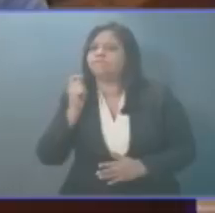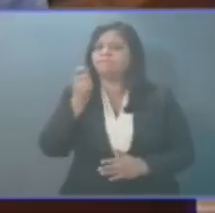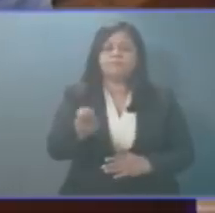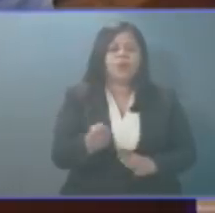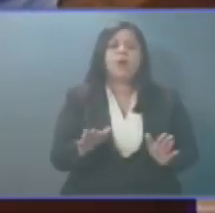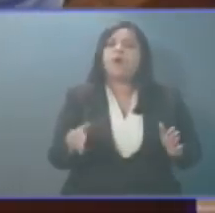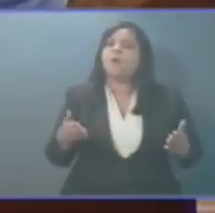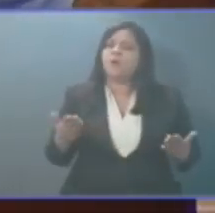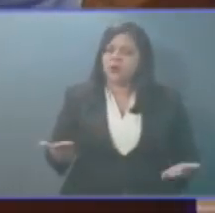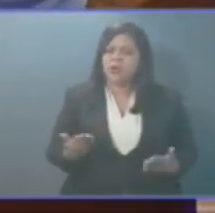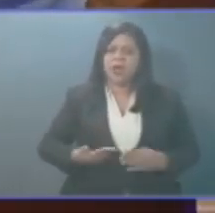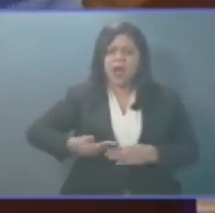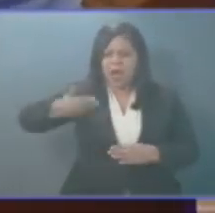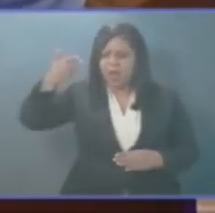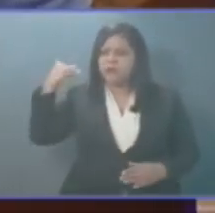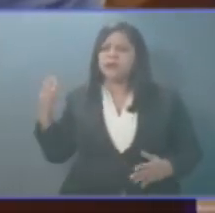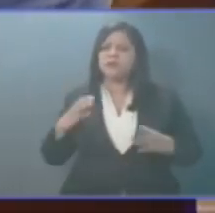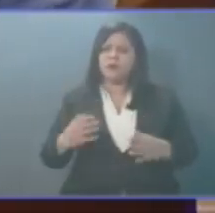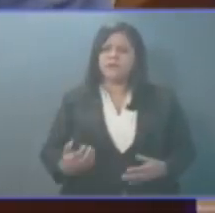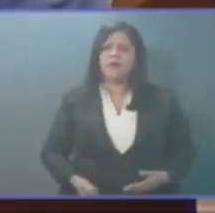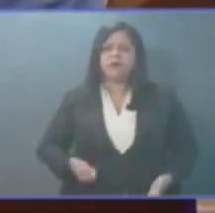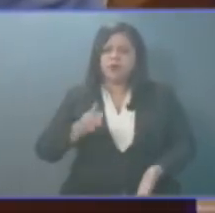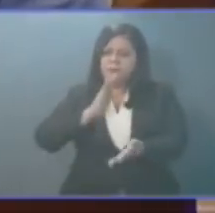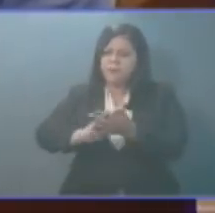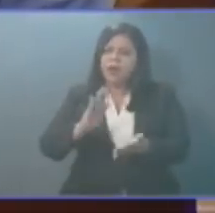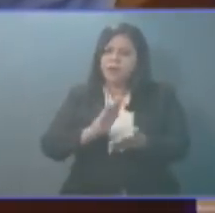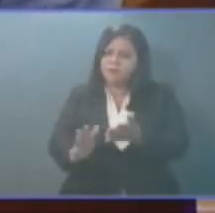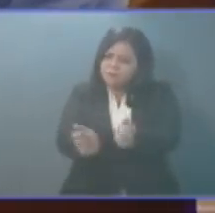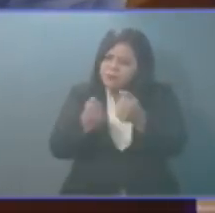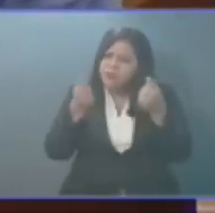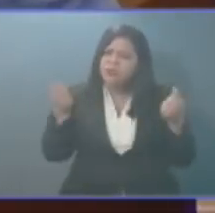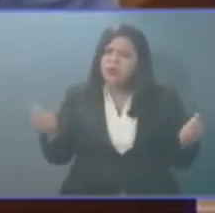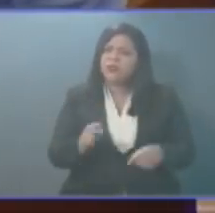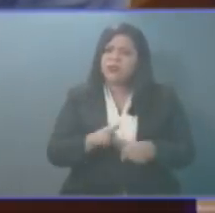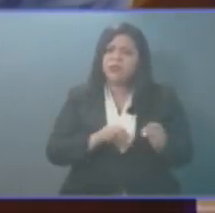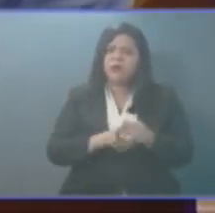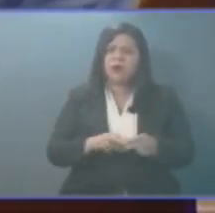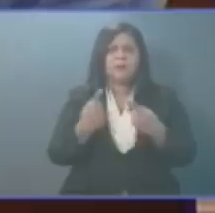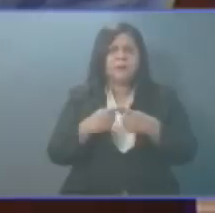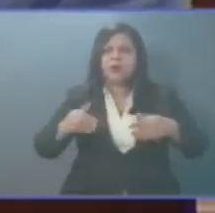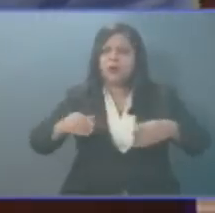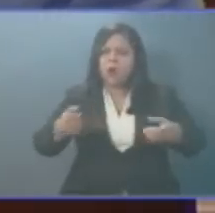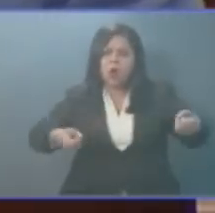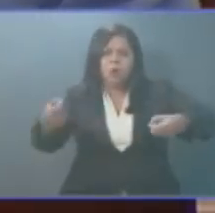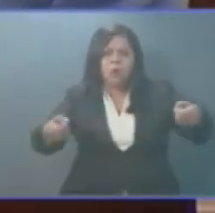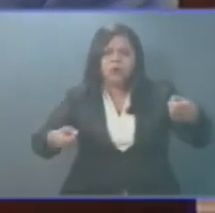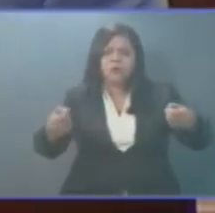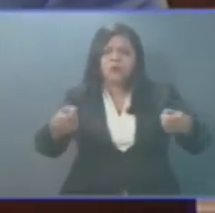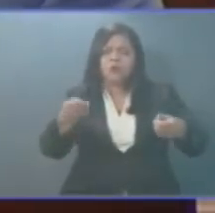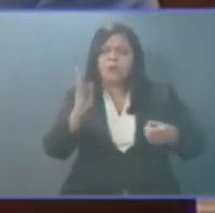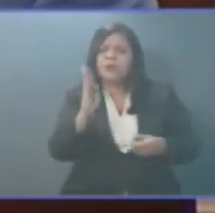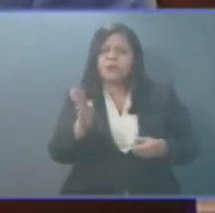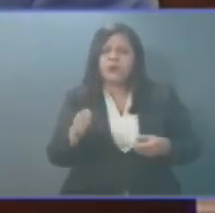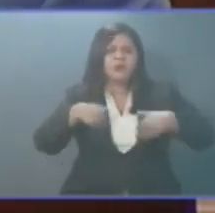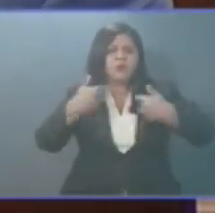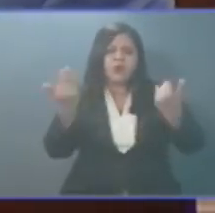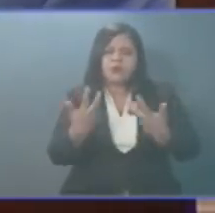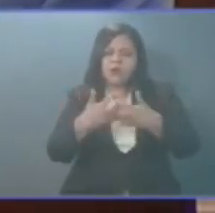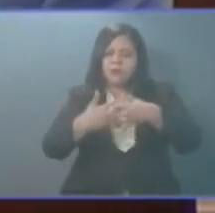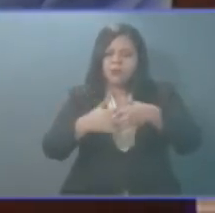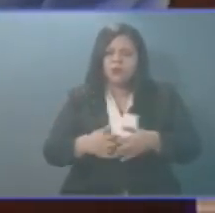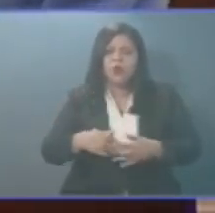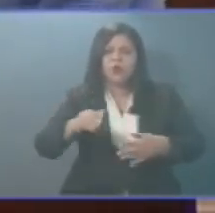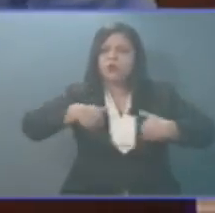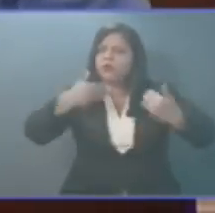Unidades que administraciones anteriores pagaron millones de dólares y no tenían llantas, motor, asientos, ventanas